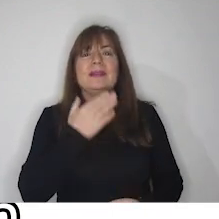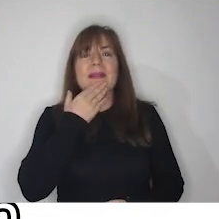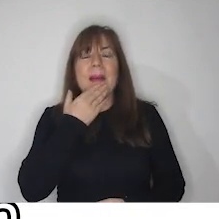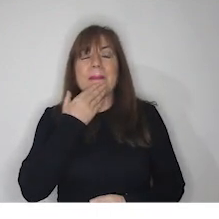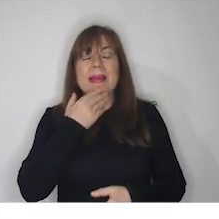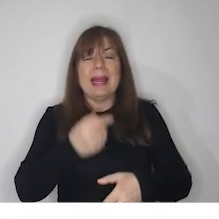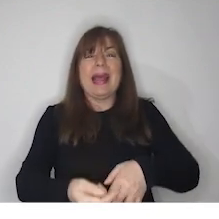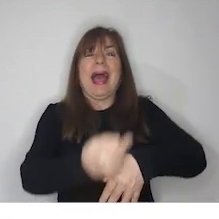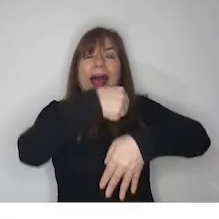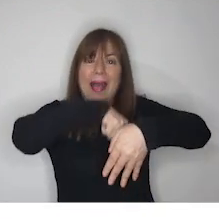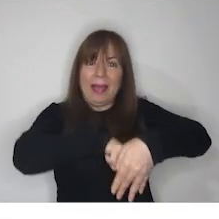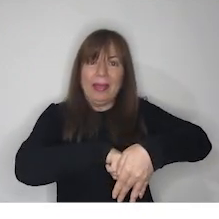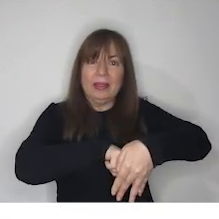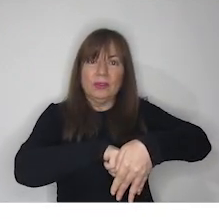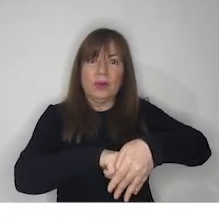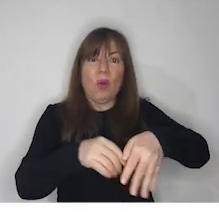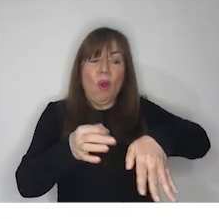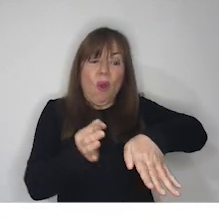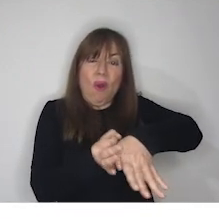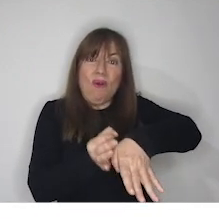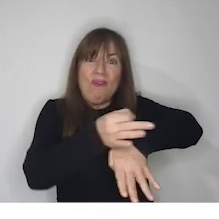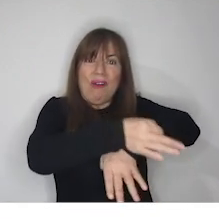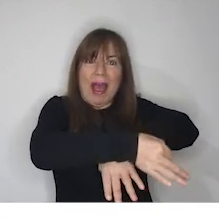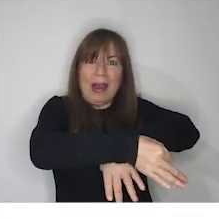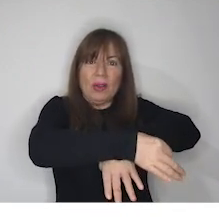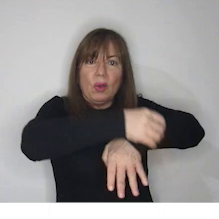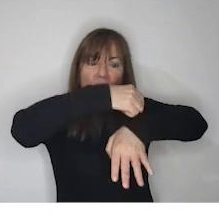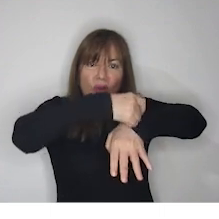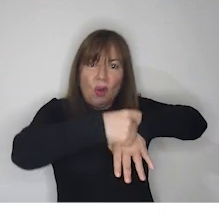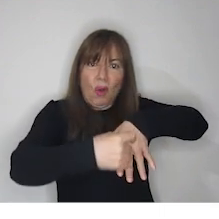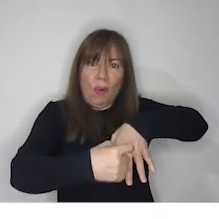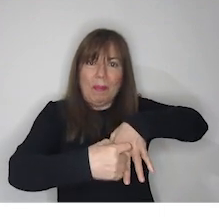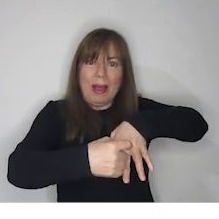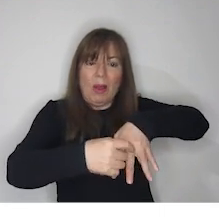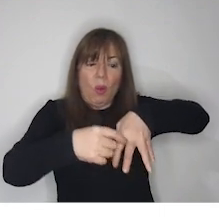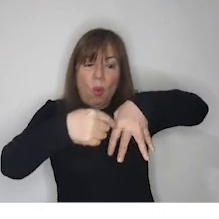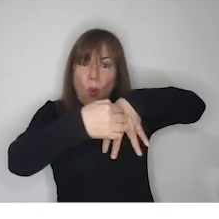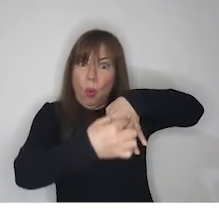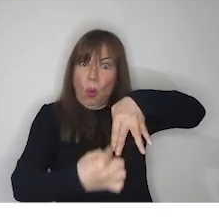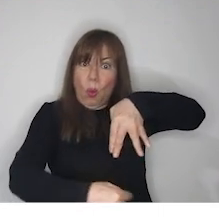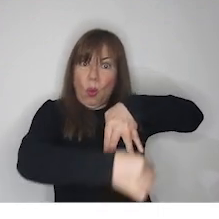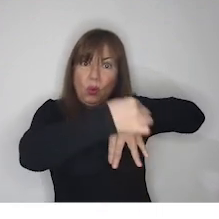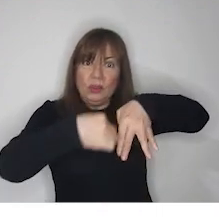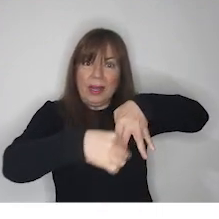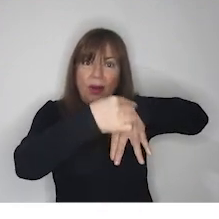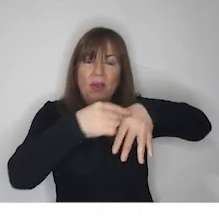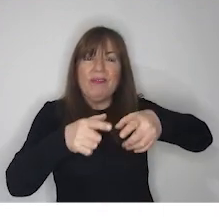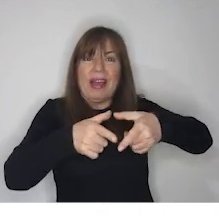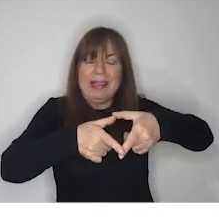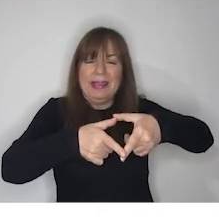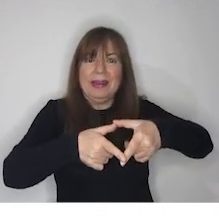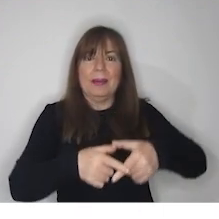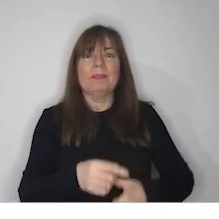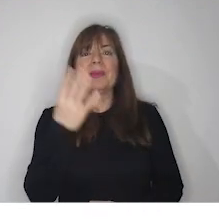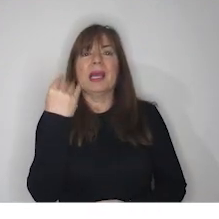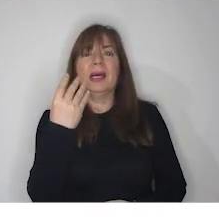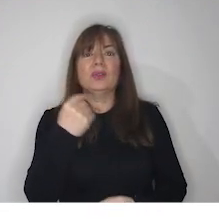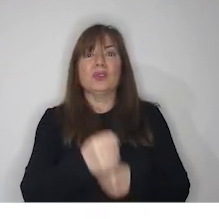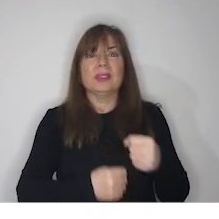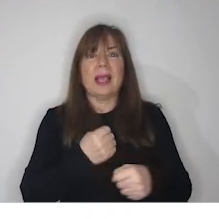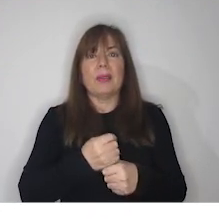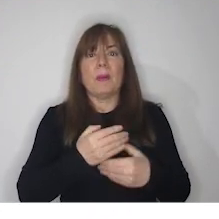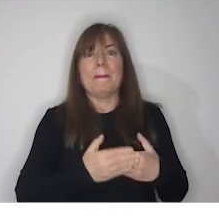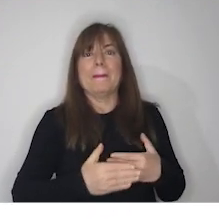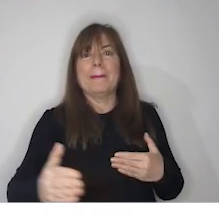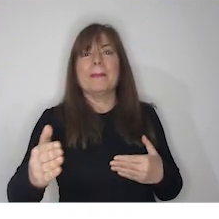se componen por los ovarios, trompas de falopio, útero y vagina. ¿Sabías que desde los 14 años puedes acudir a